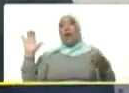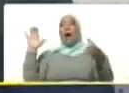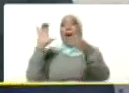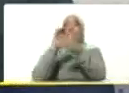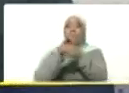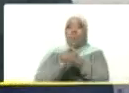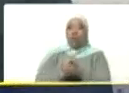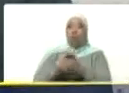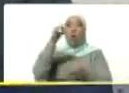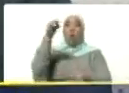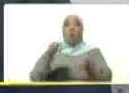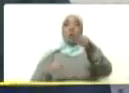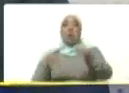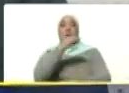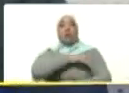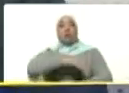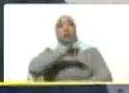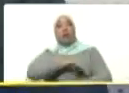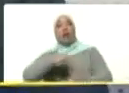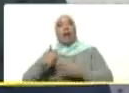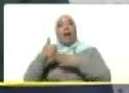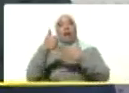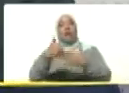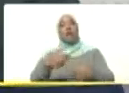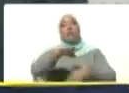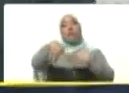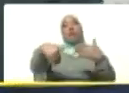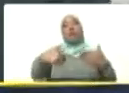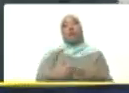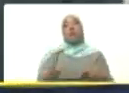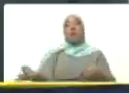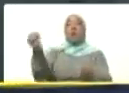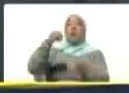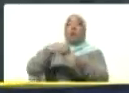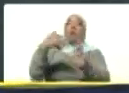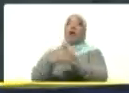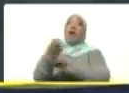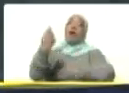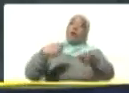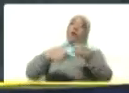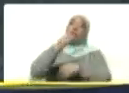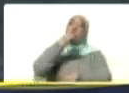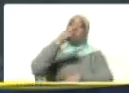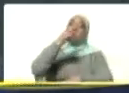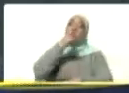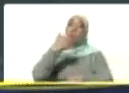la justicia social, la colaboración y la complementariedad económica,